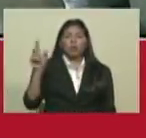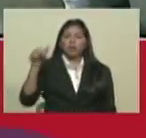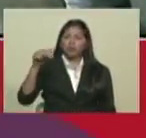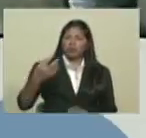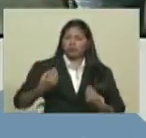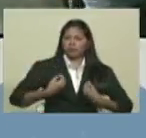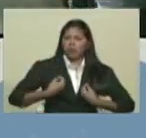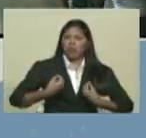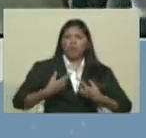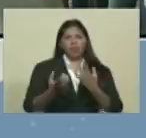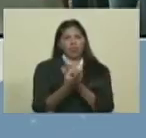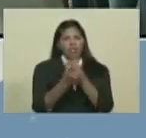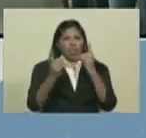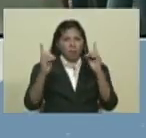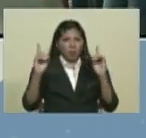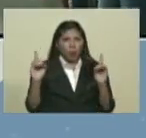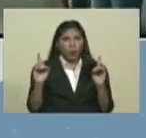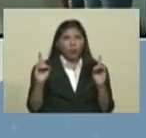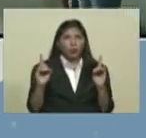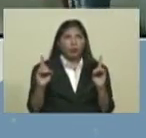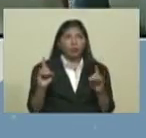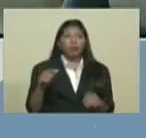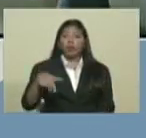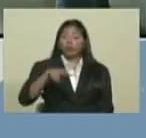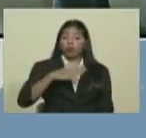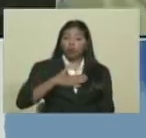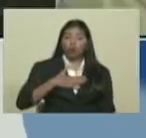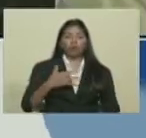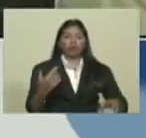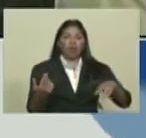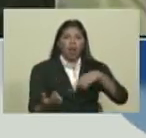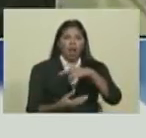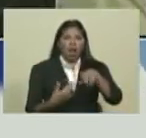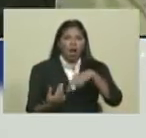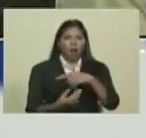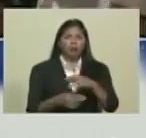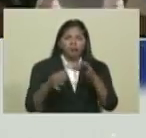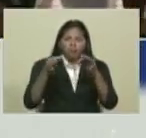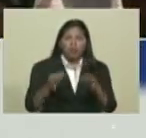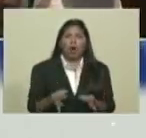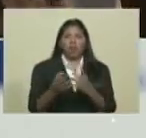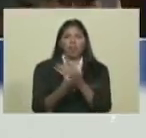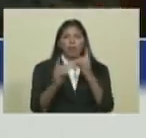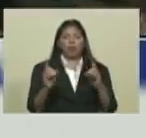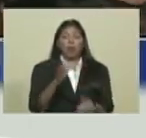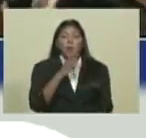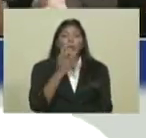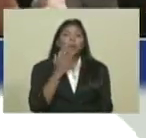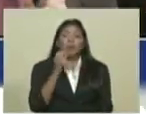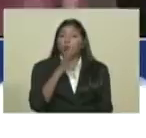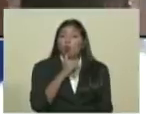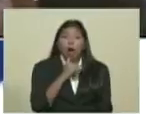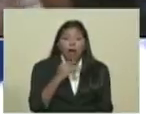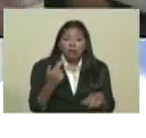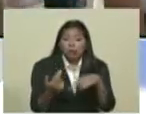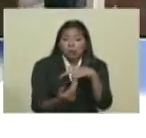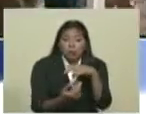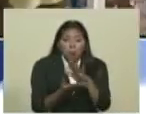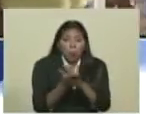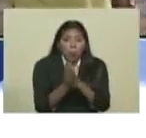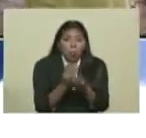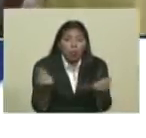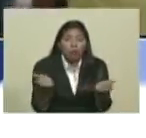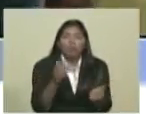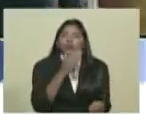democracia. Nosotros, la revolución, somos la garantía de la democracia venezolana. Si no hubiera revolución, si hubiera acabado la